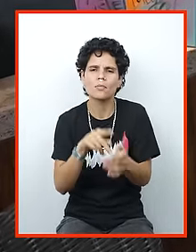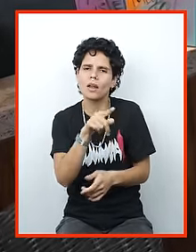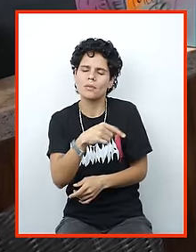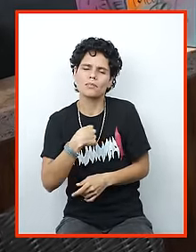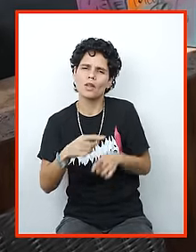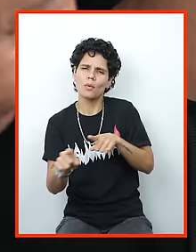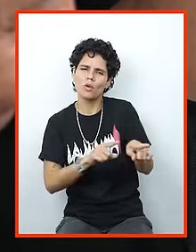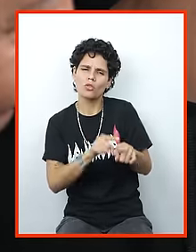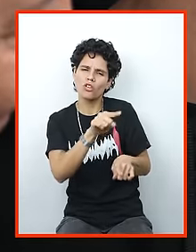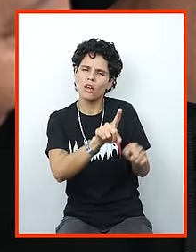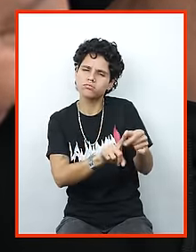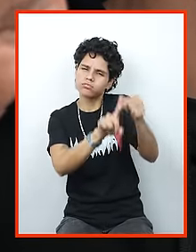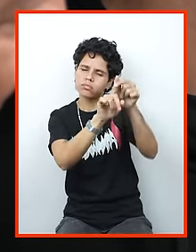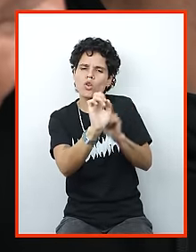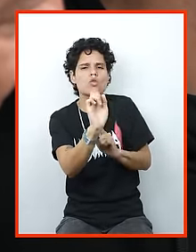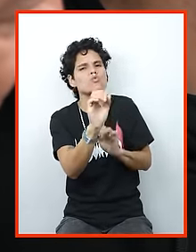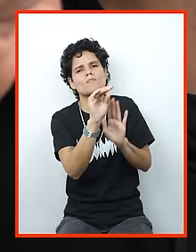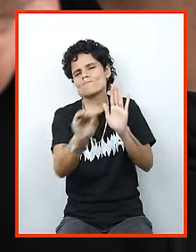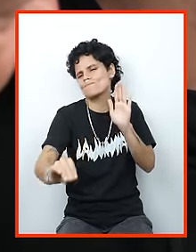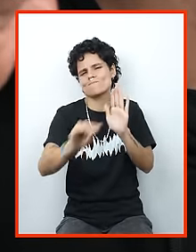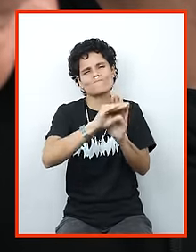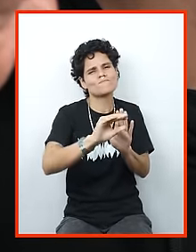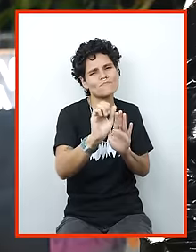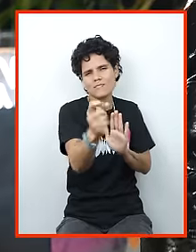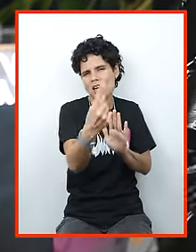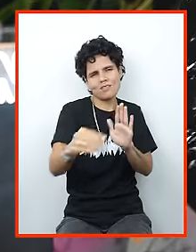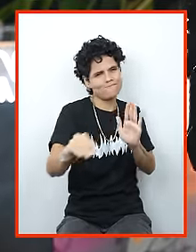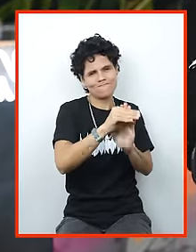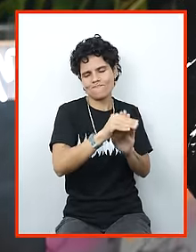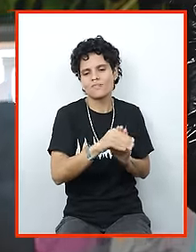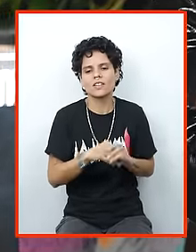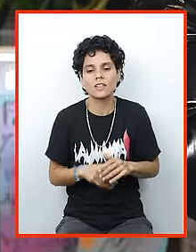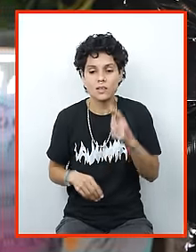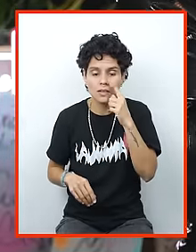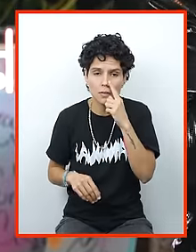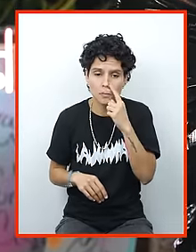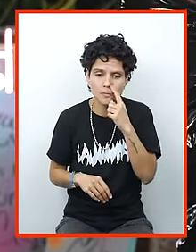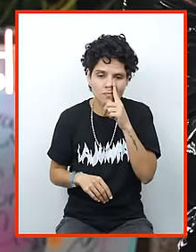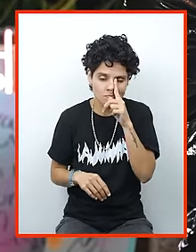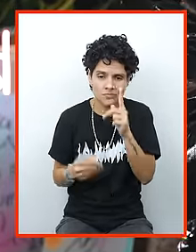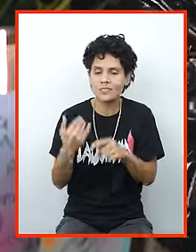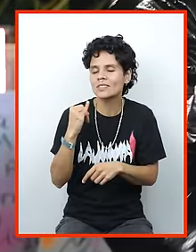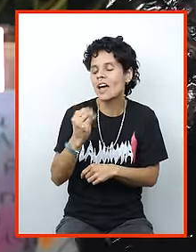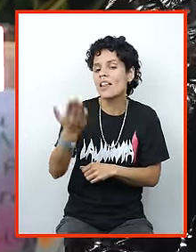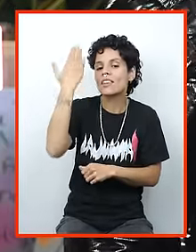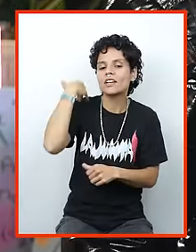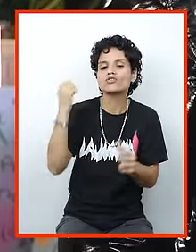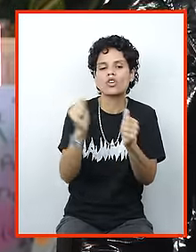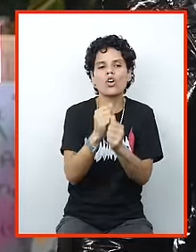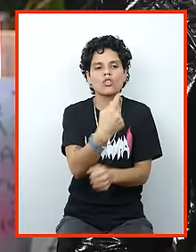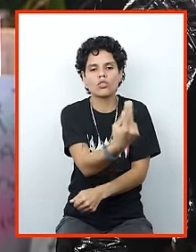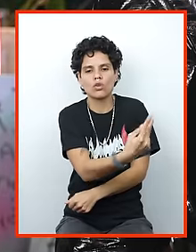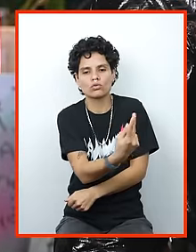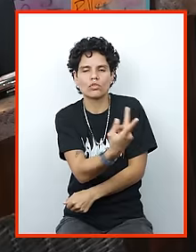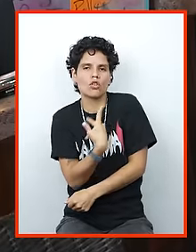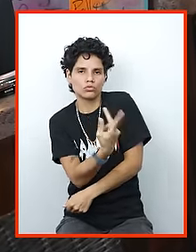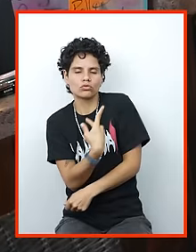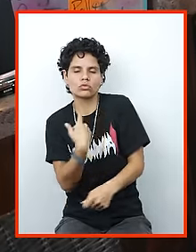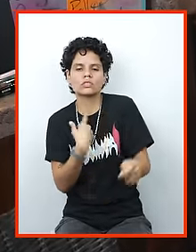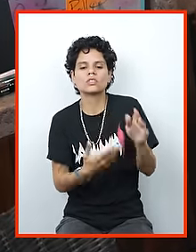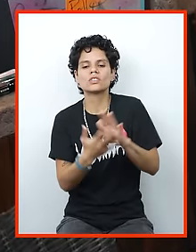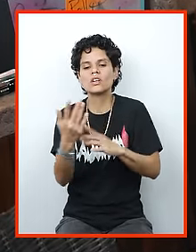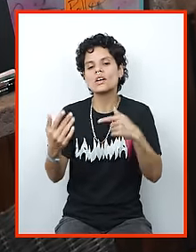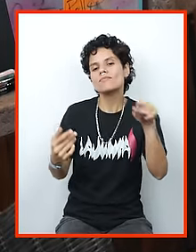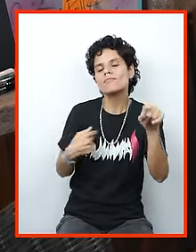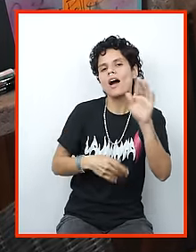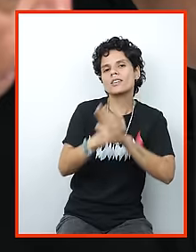dice el número uno de Chile en producción, así como beatmaker. Él es el uno. ¿Y cuando vayas tú, tú vas con...? Sí, antes íbamos harto en el Diz, ahora como el Diz tiene